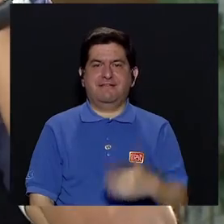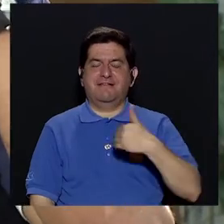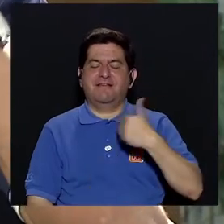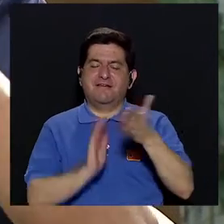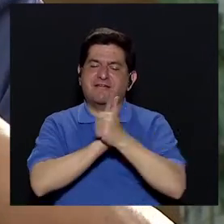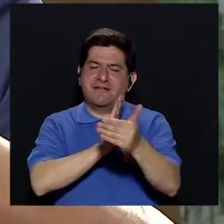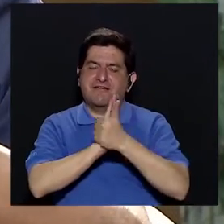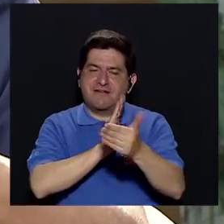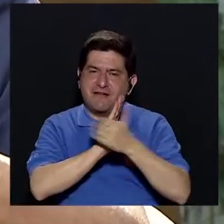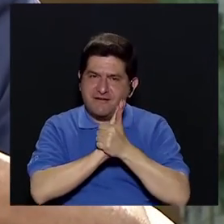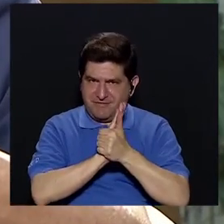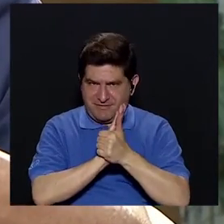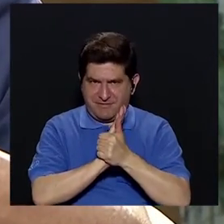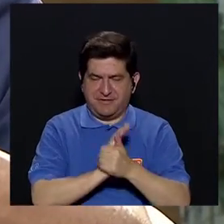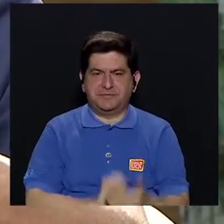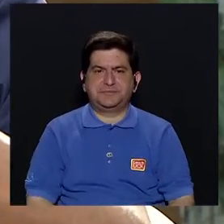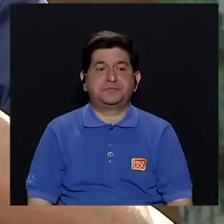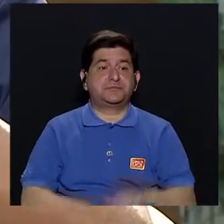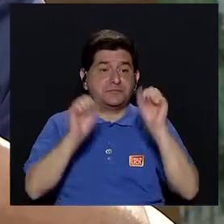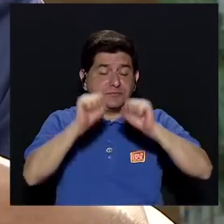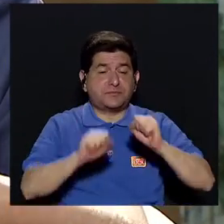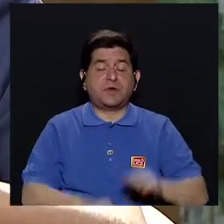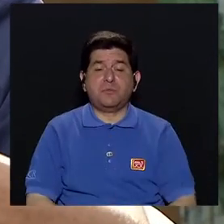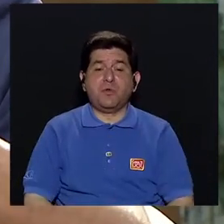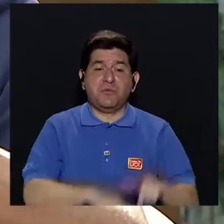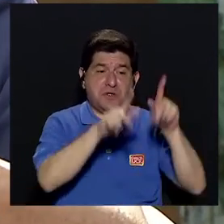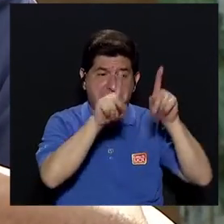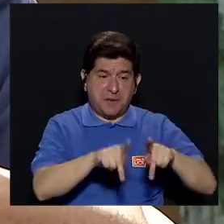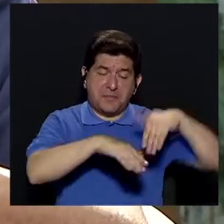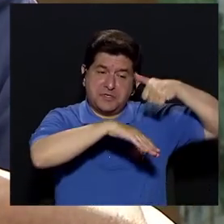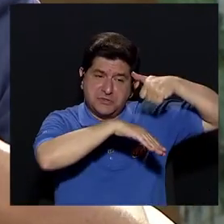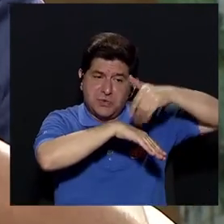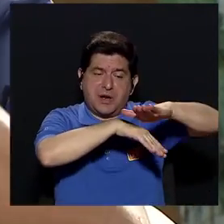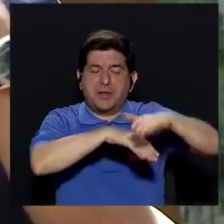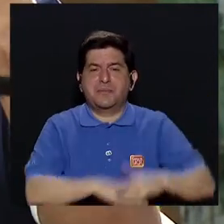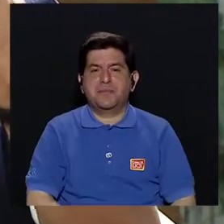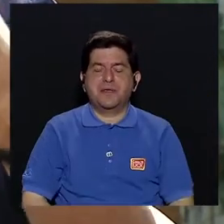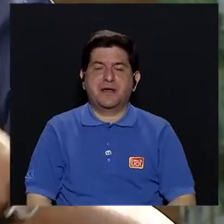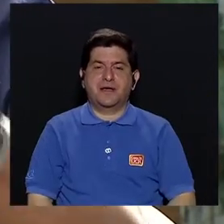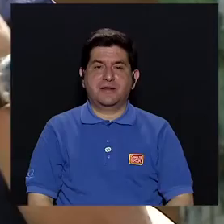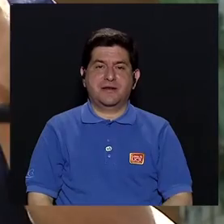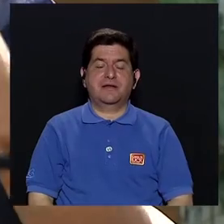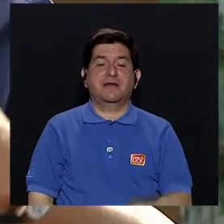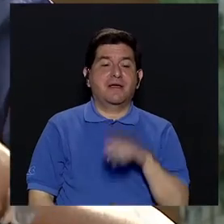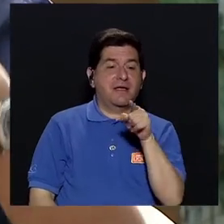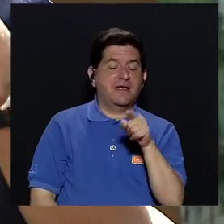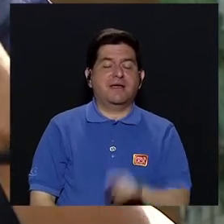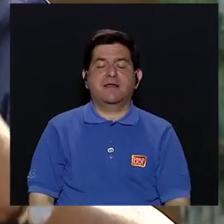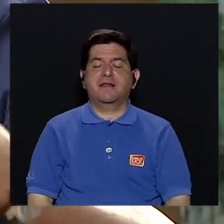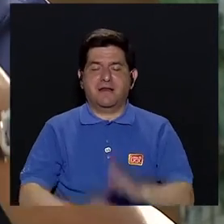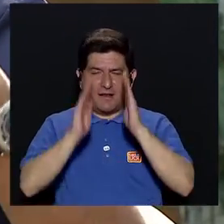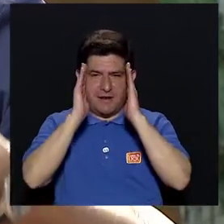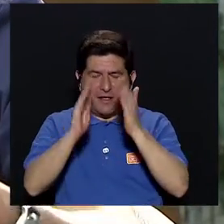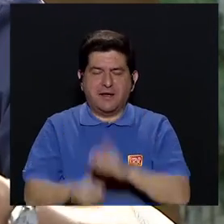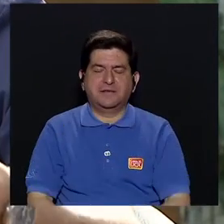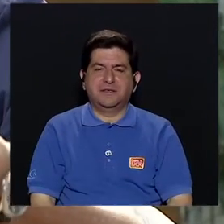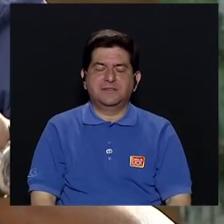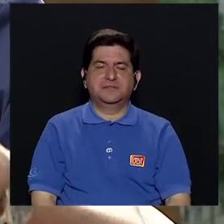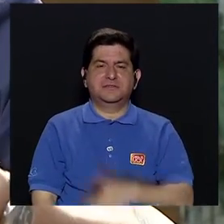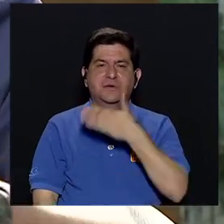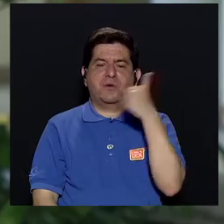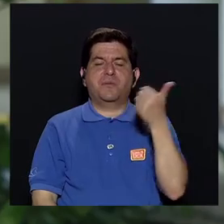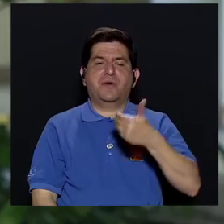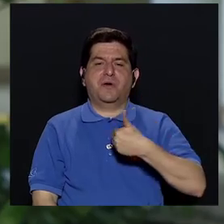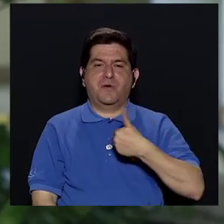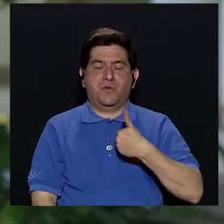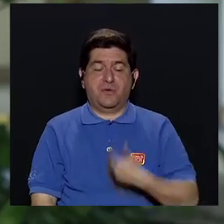tener la capacidad de referir a ese paciente para que se le brinde el mejor tratamiento